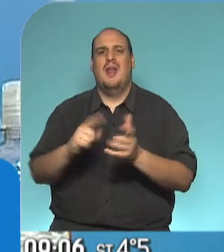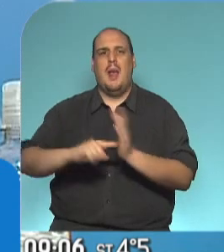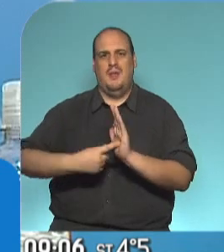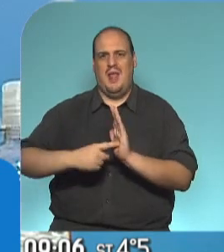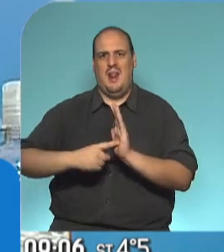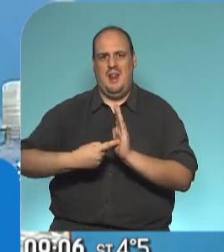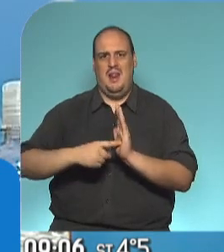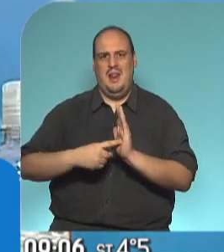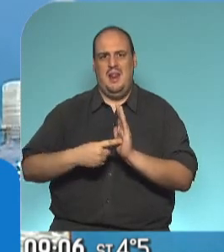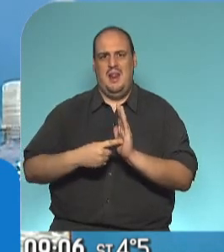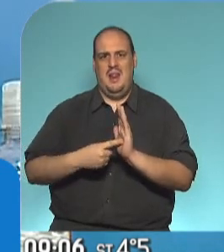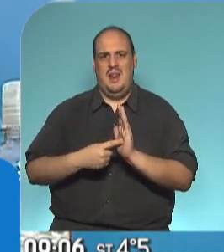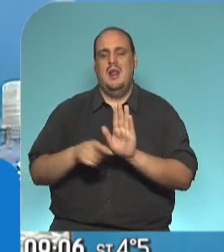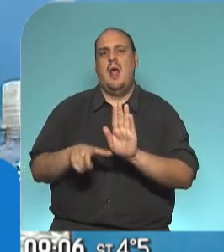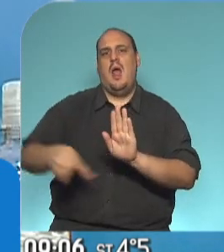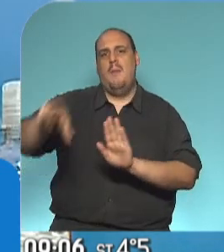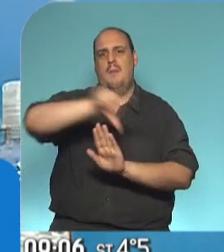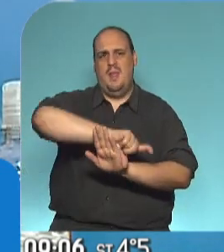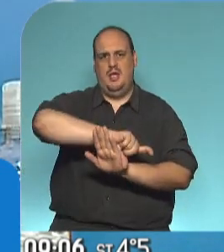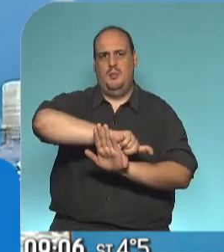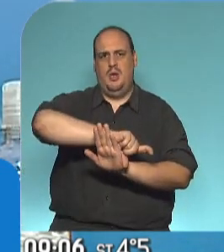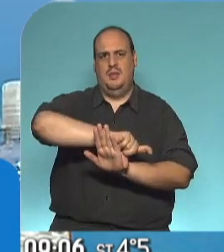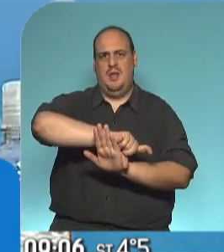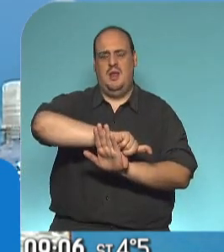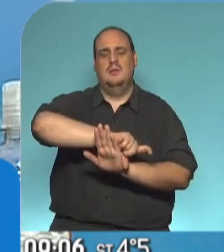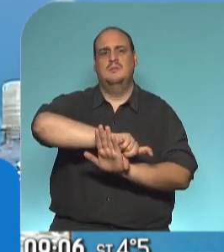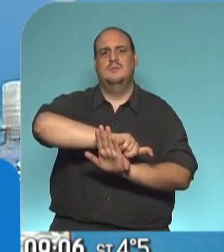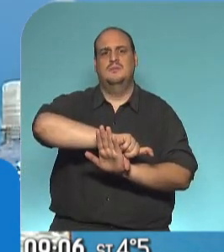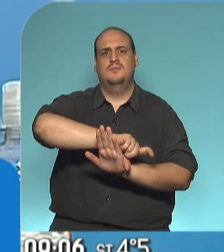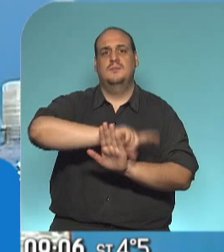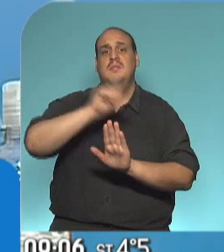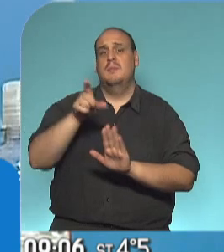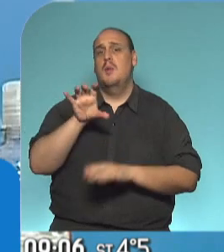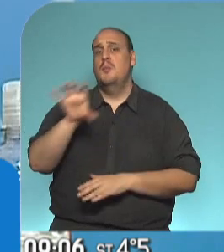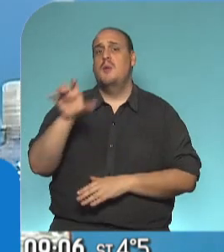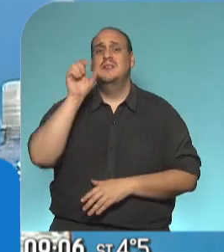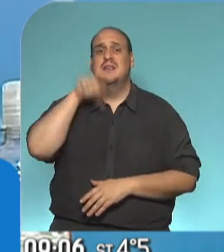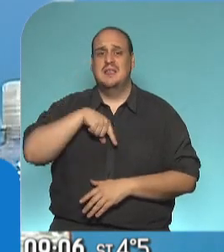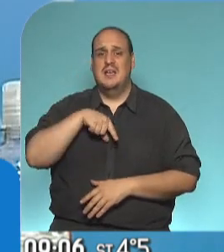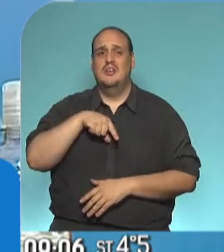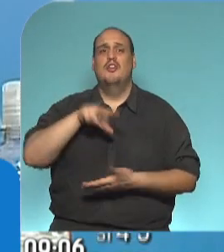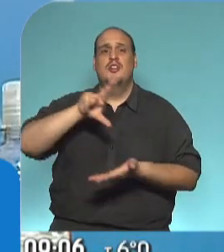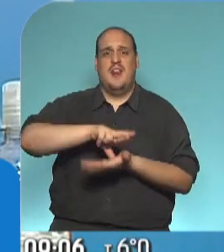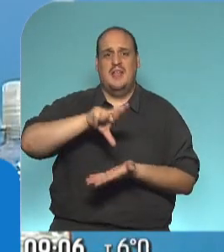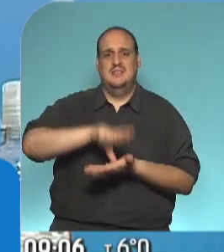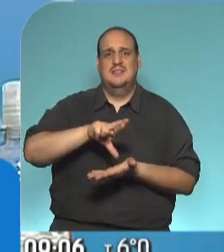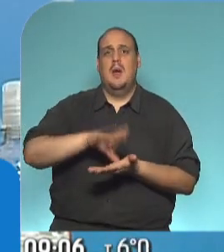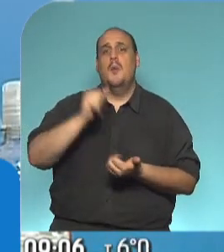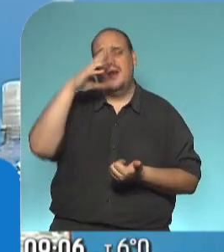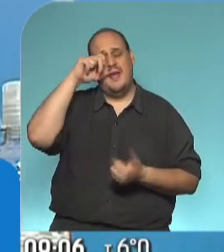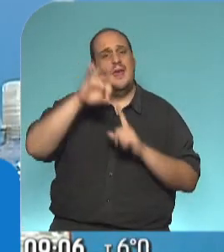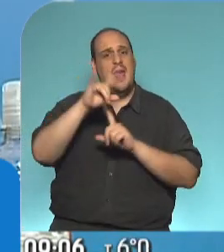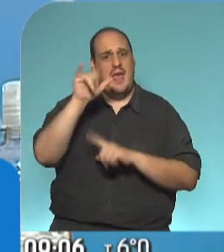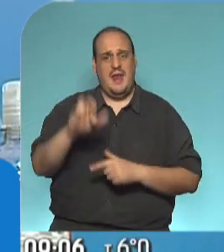Autónoma de Buenos Aires, en el área metropolitana de la provincia de Buenos Aires, en la provincia de Chaco, en Resistencia, Barranqueras,